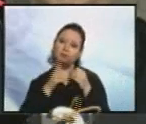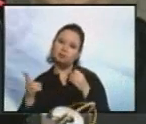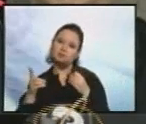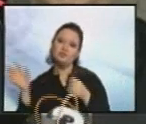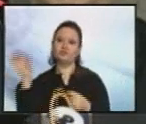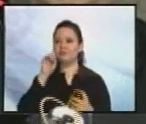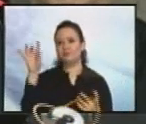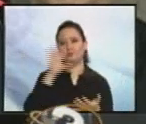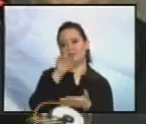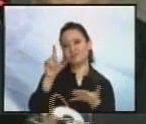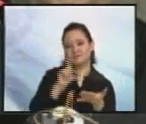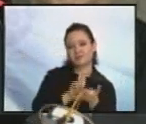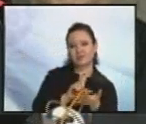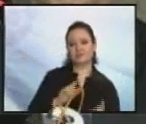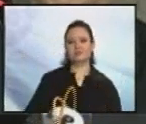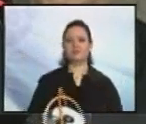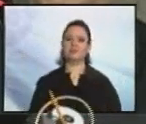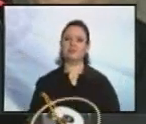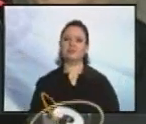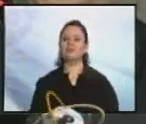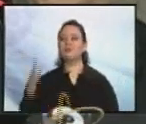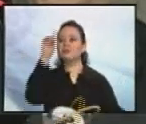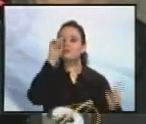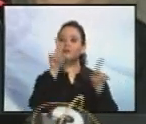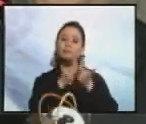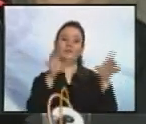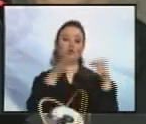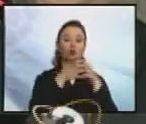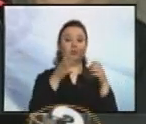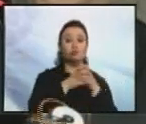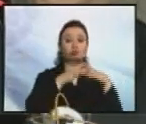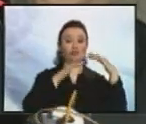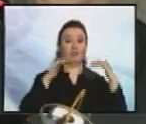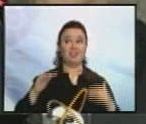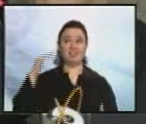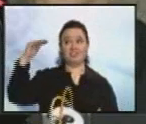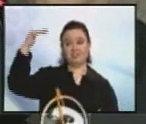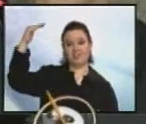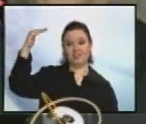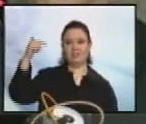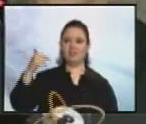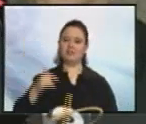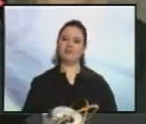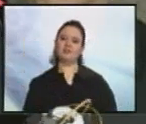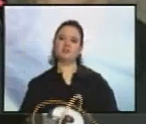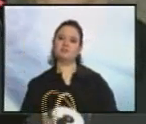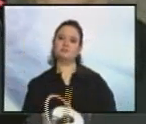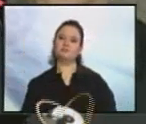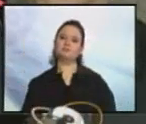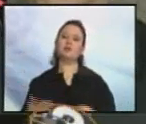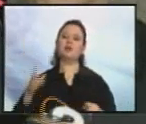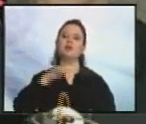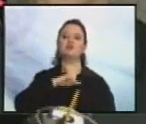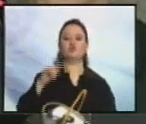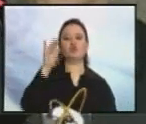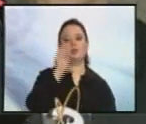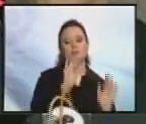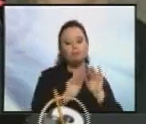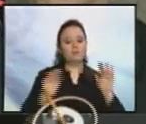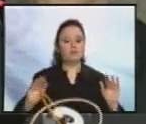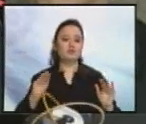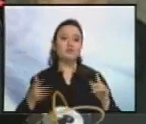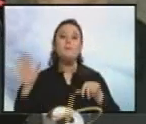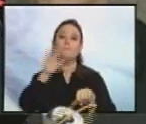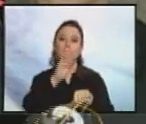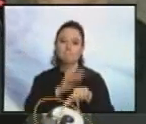urbanas. Respecto de los grupos de edad, es indudable que son los niños los que más